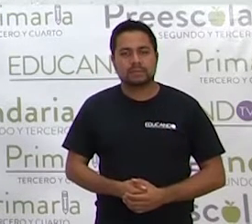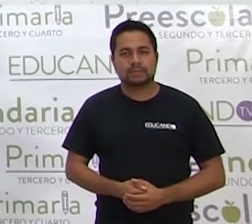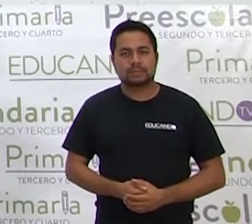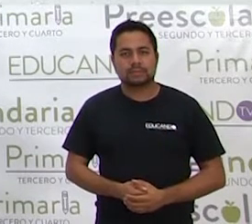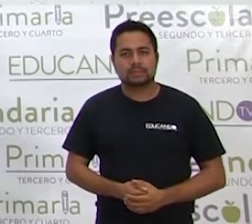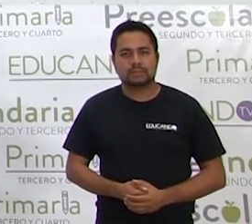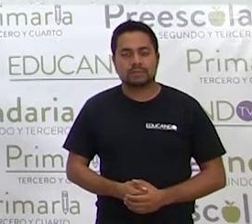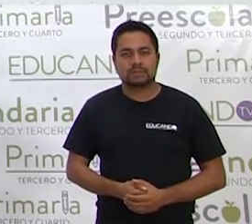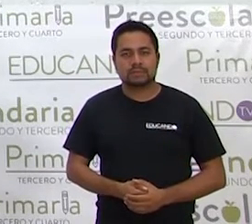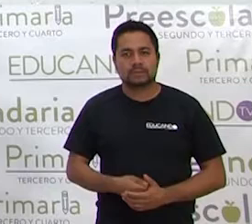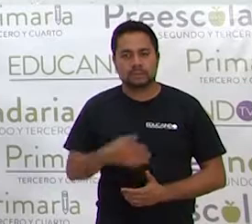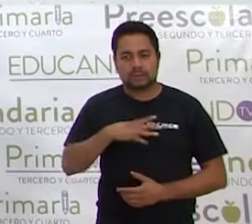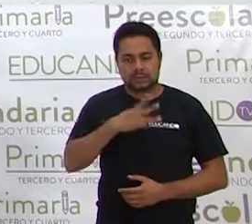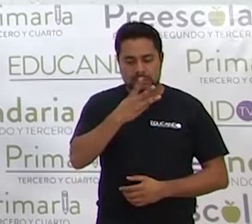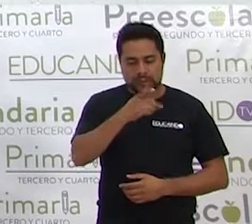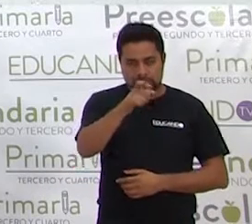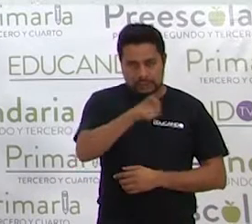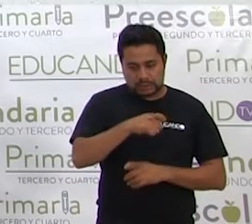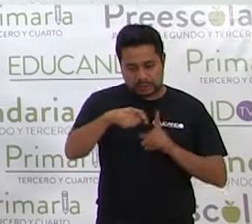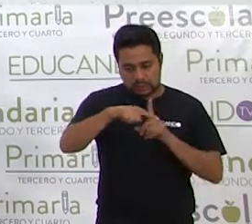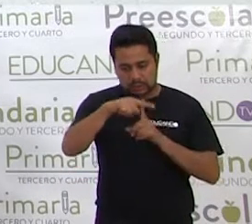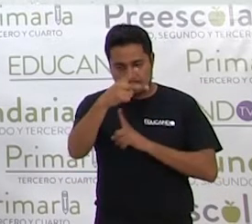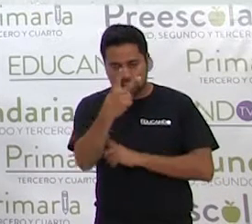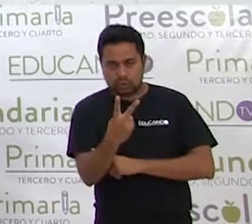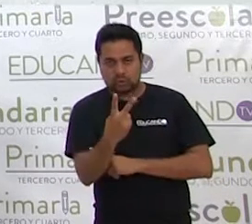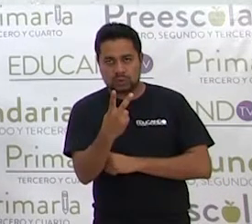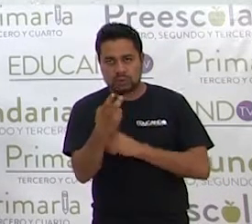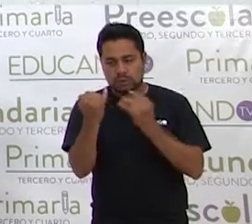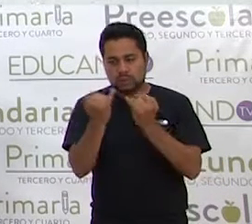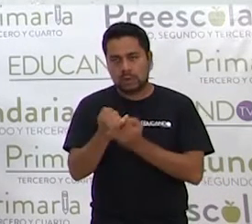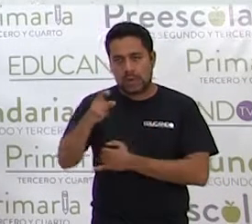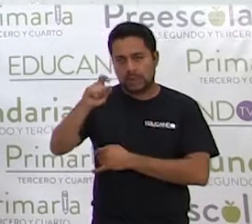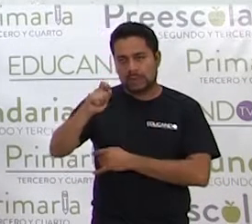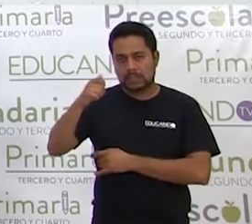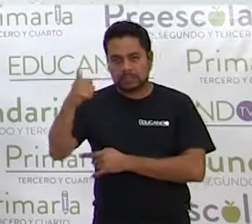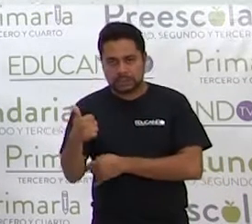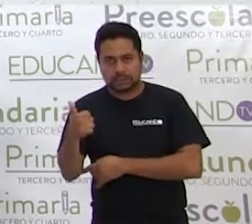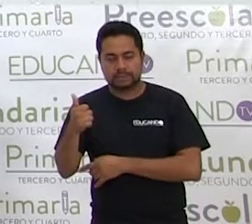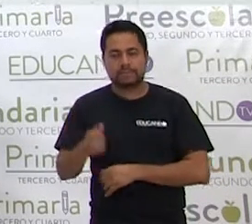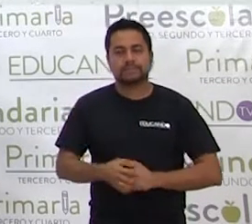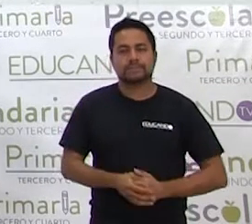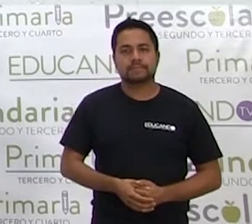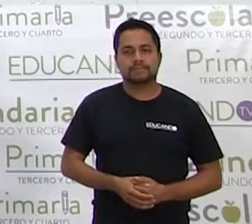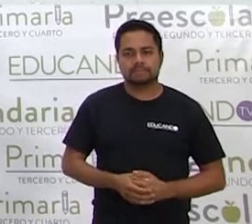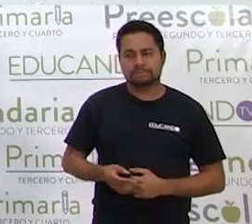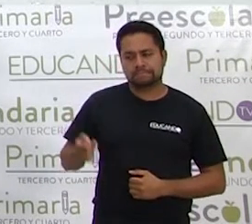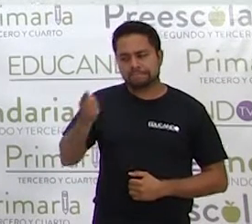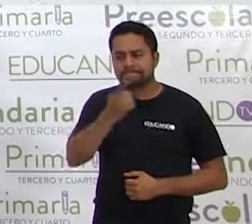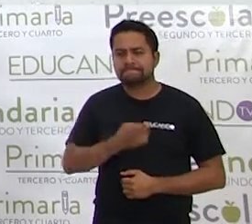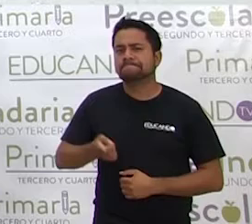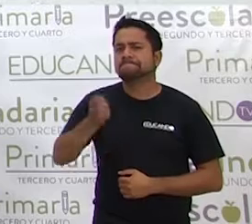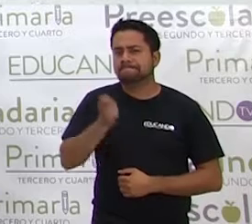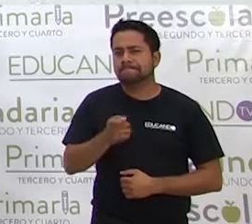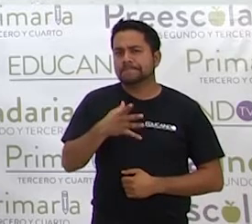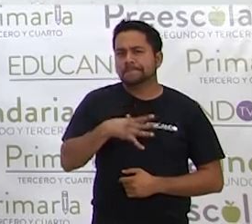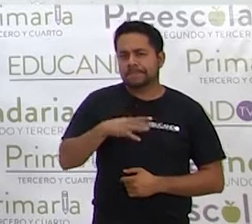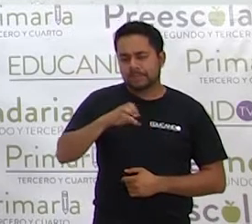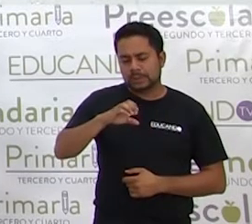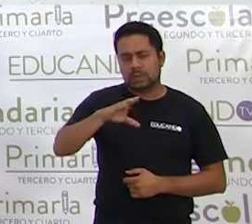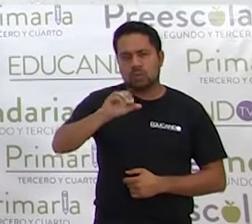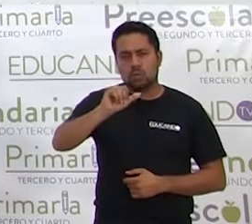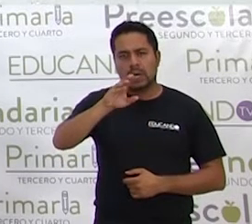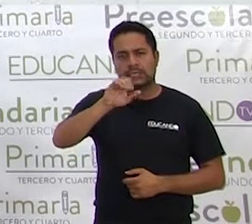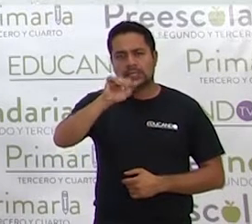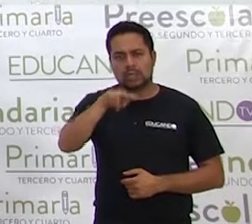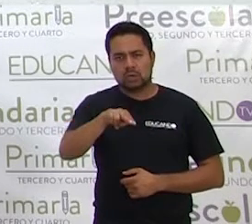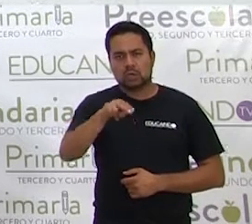tenemos 3 x 2 igual a 26 y aquí tenemos una ecuación esto es una